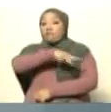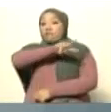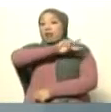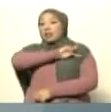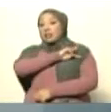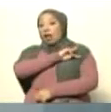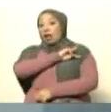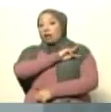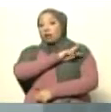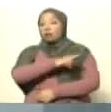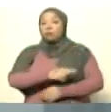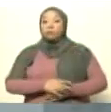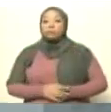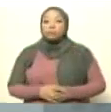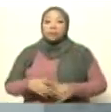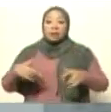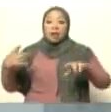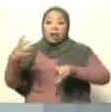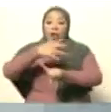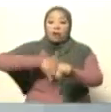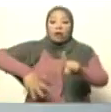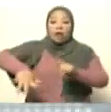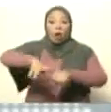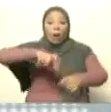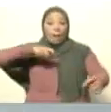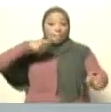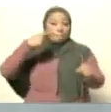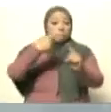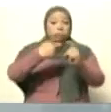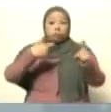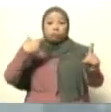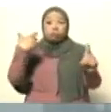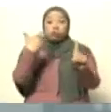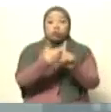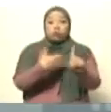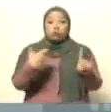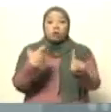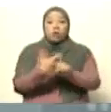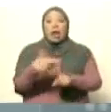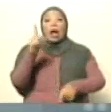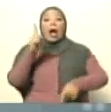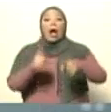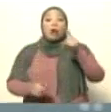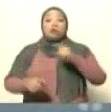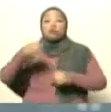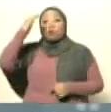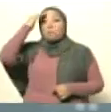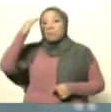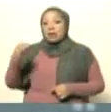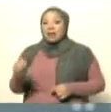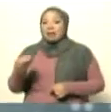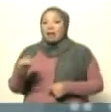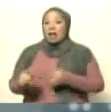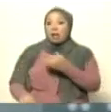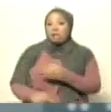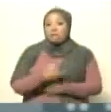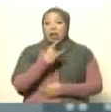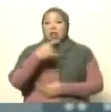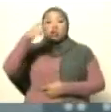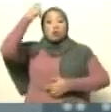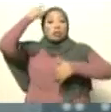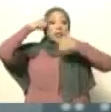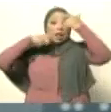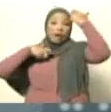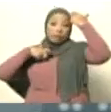a propiciar eventos de violencia en la calle. Hay la traición de algunos cuadros militares y cuadros políticos al comandante Chávez a